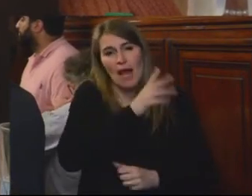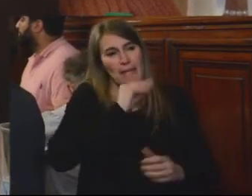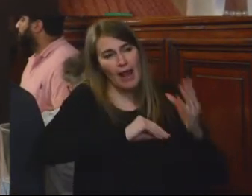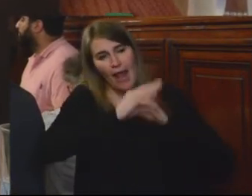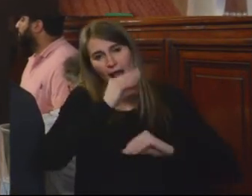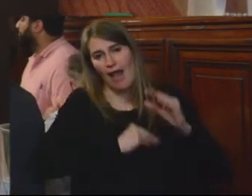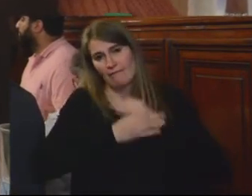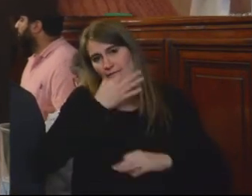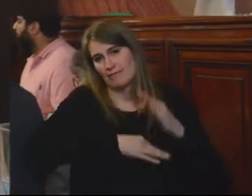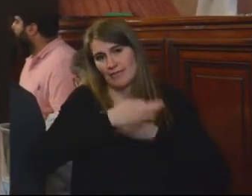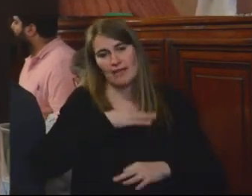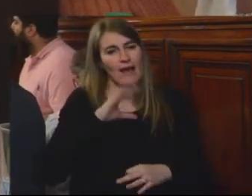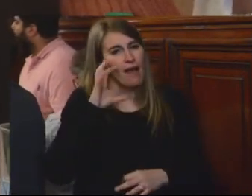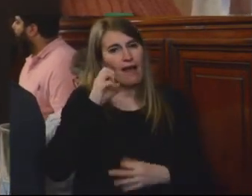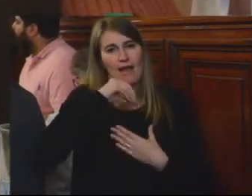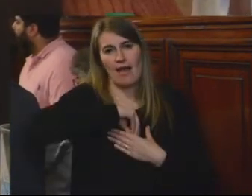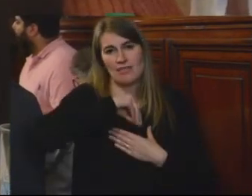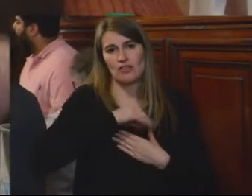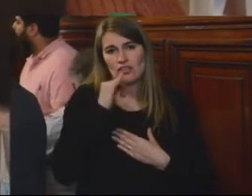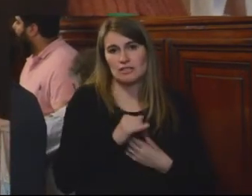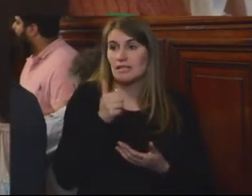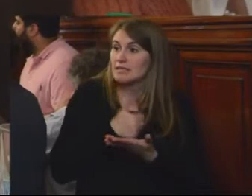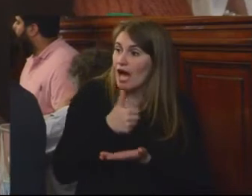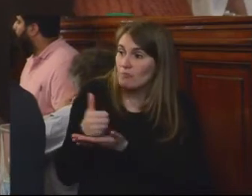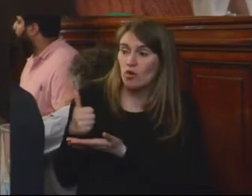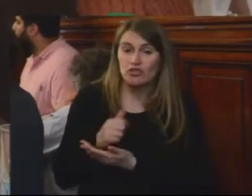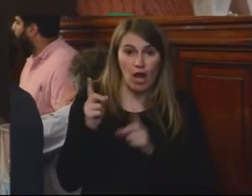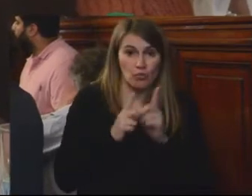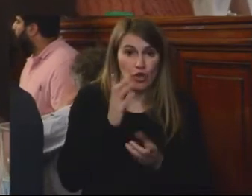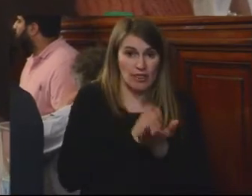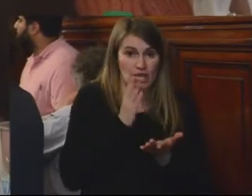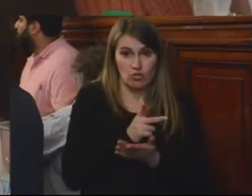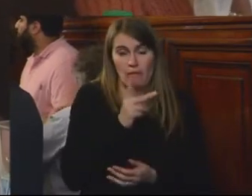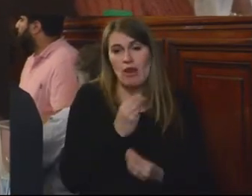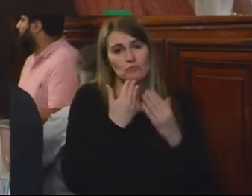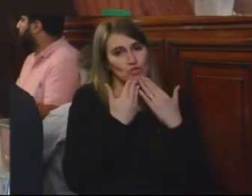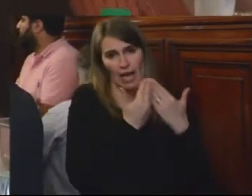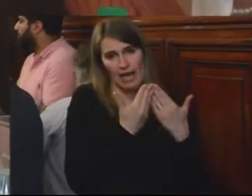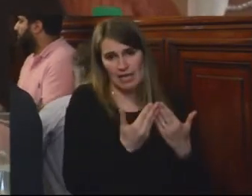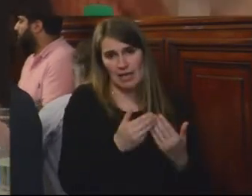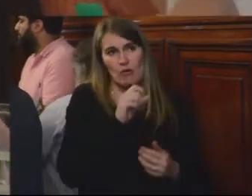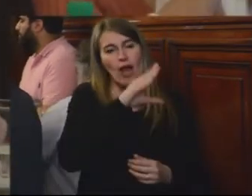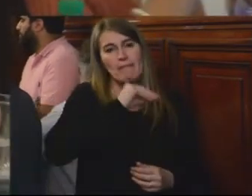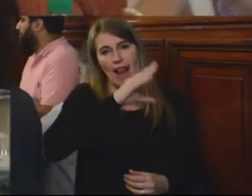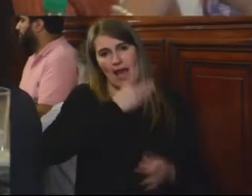nombre de las que estamos acá y los que no estamos acá de derechos humanos les agradecemos muchísimas gracias